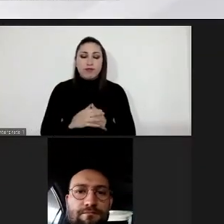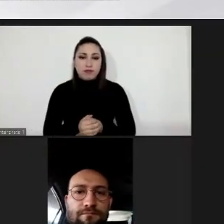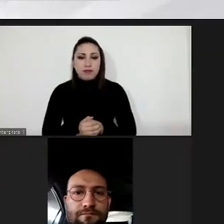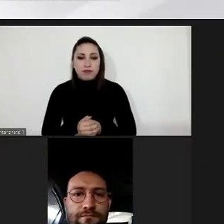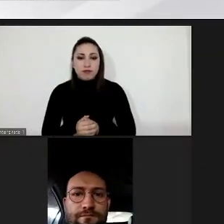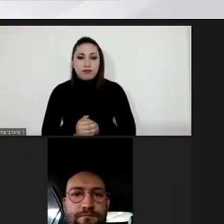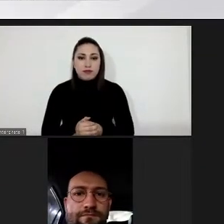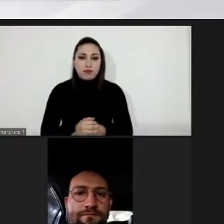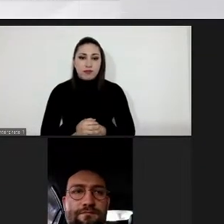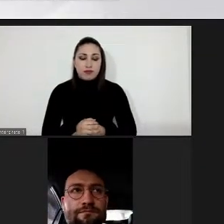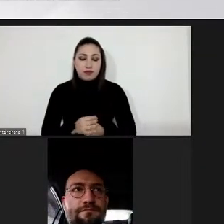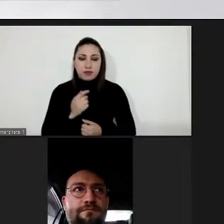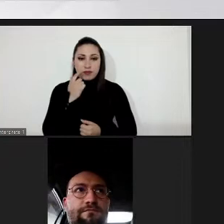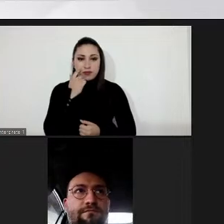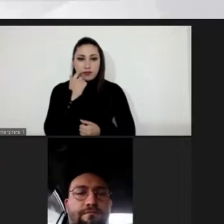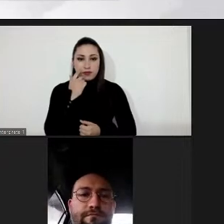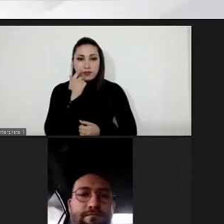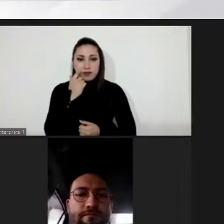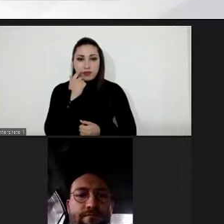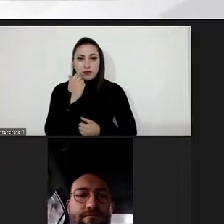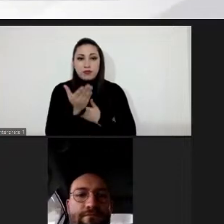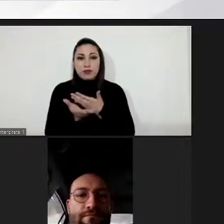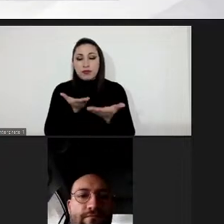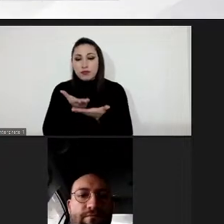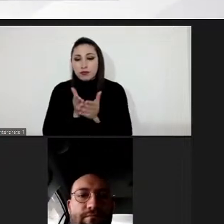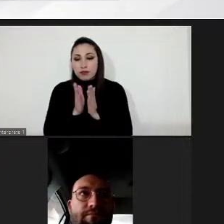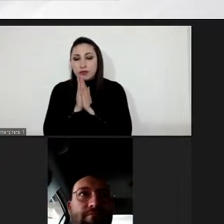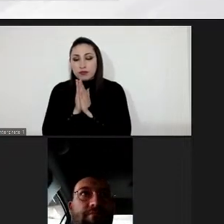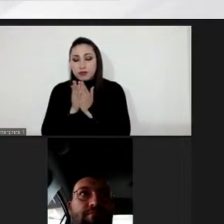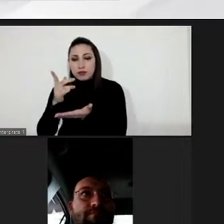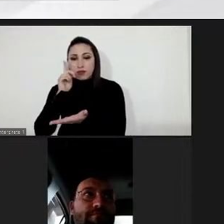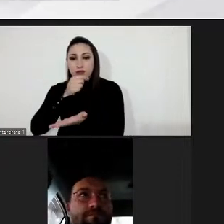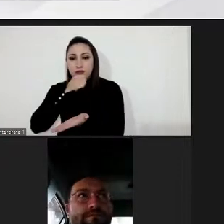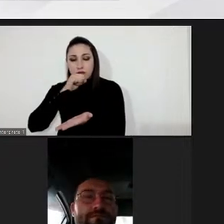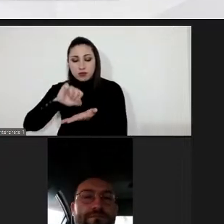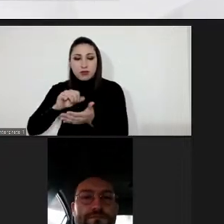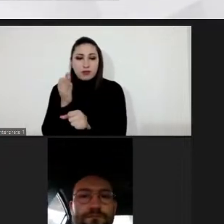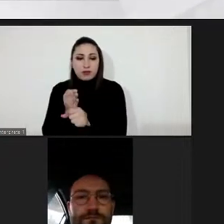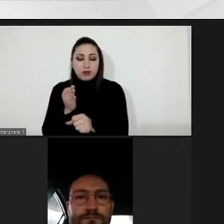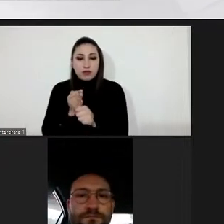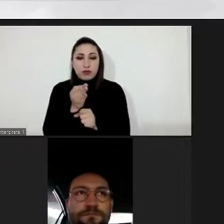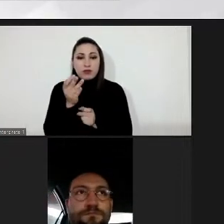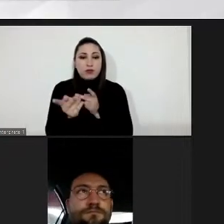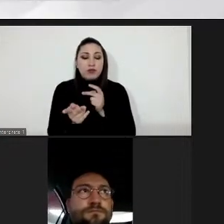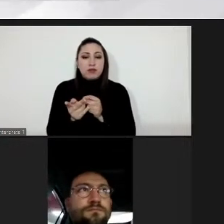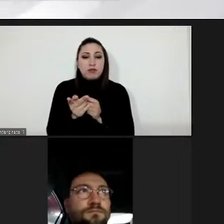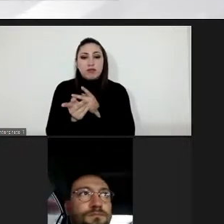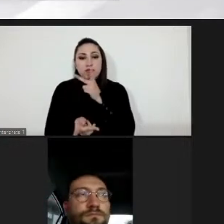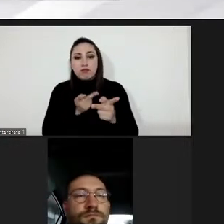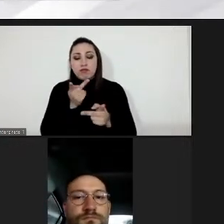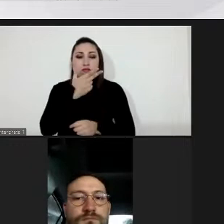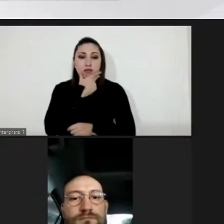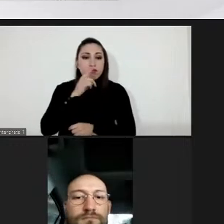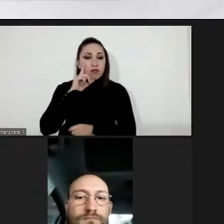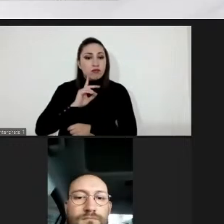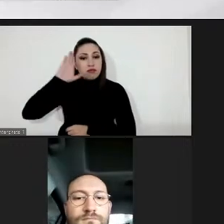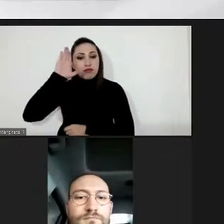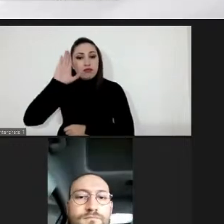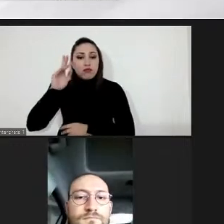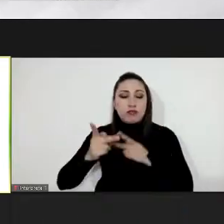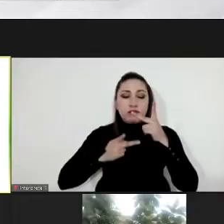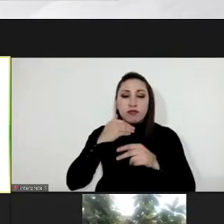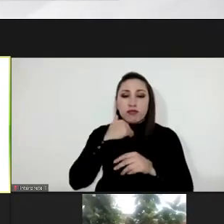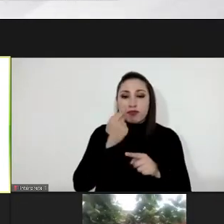de dictamen mencionado. Pido consulte a las diputadas y diputados si tienen comentarios respecto a su contenido.